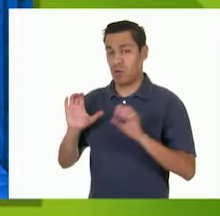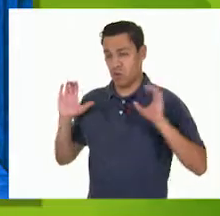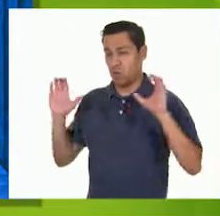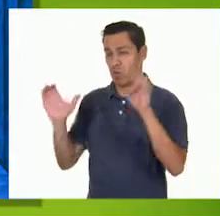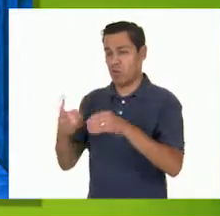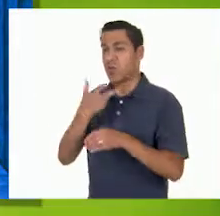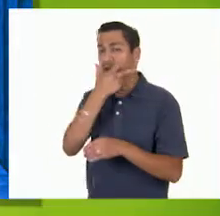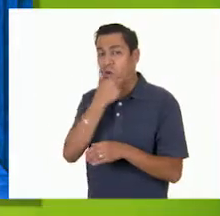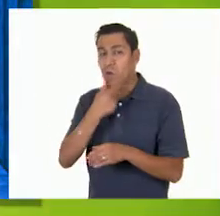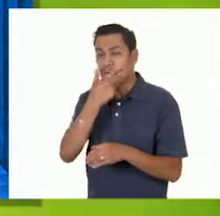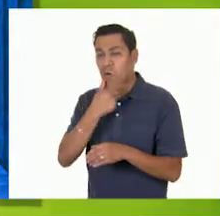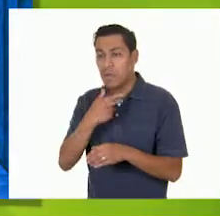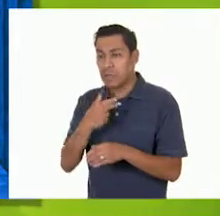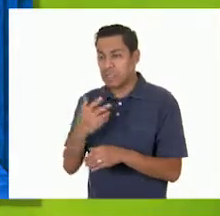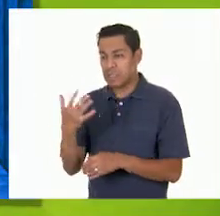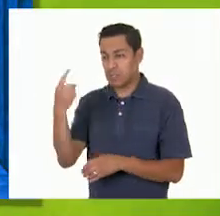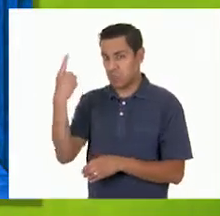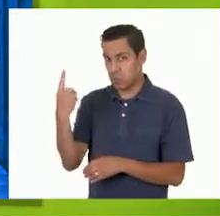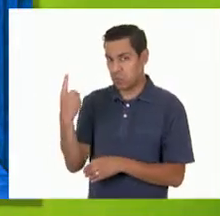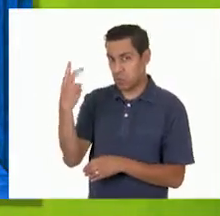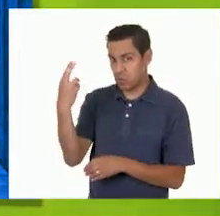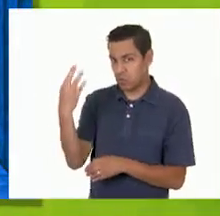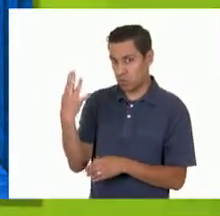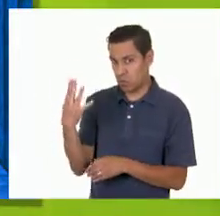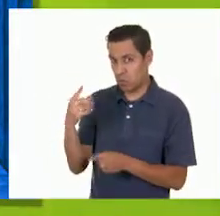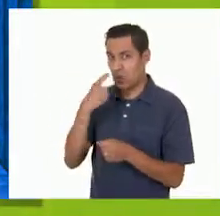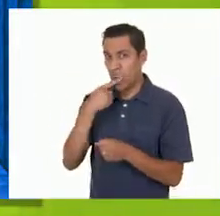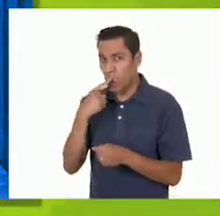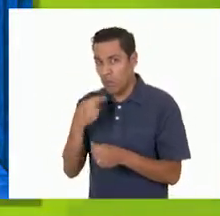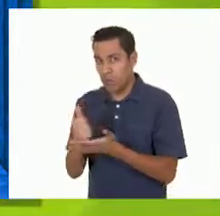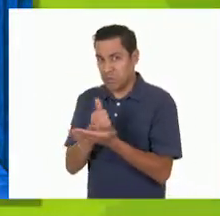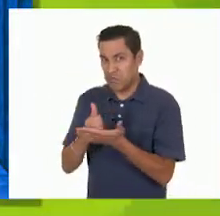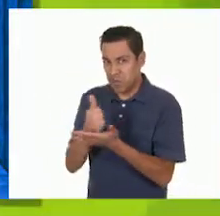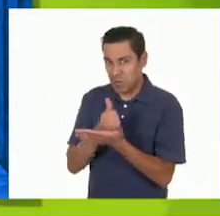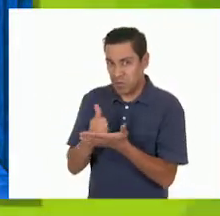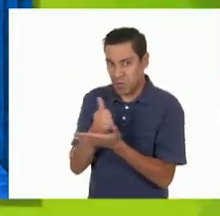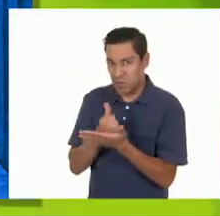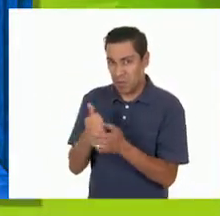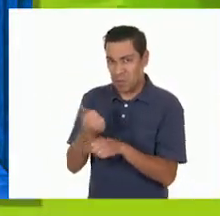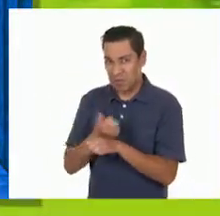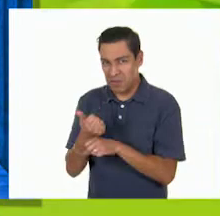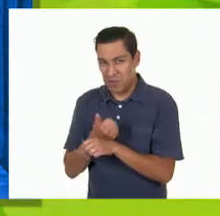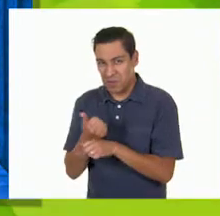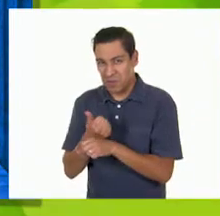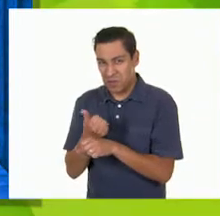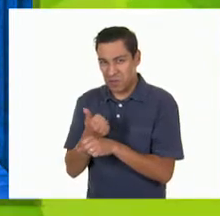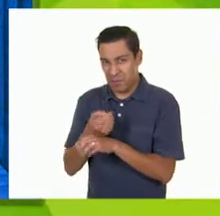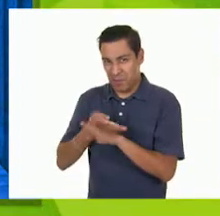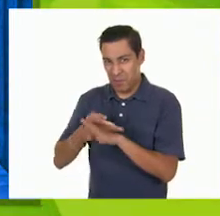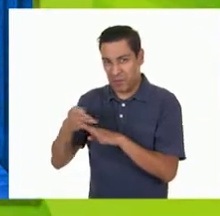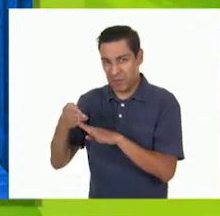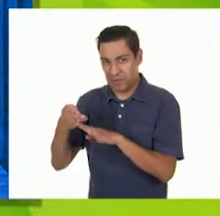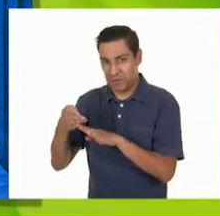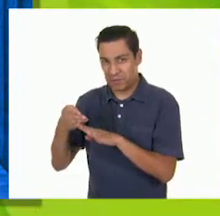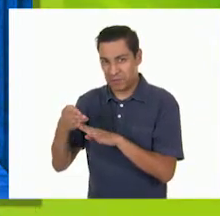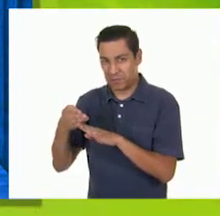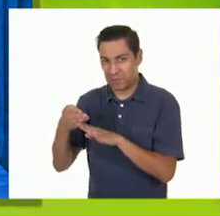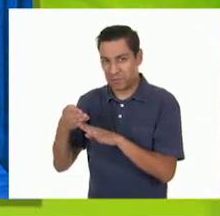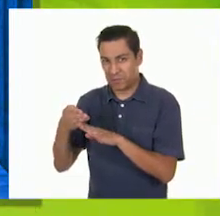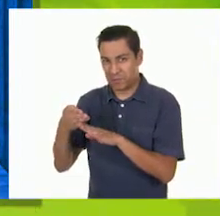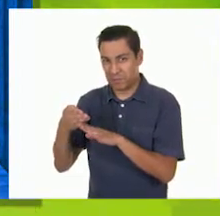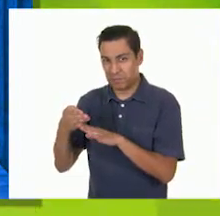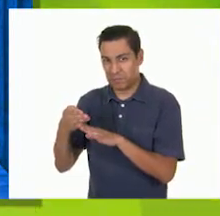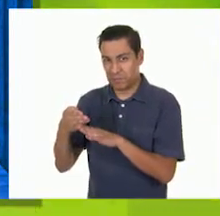cinco granos maíz rojo maíz azul maíz amarillo maíz blanco y maíz